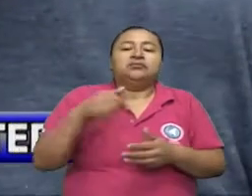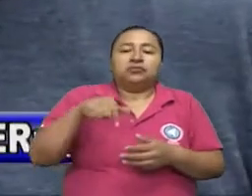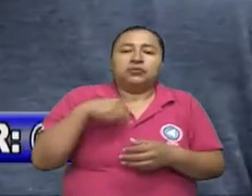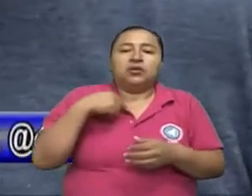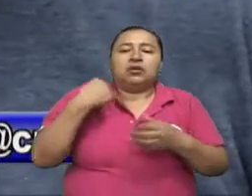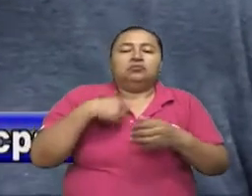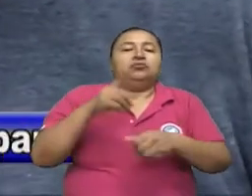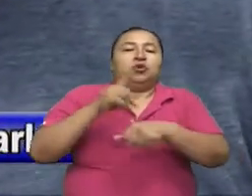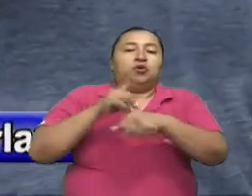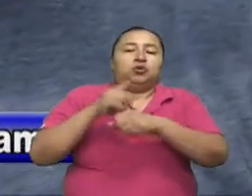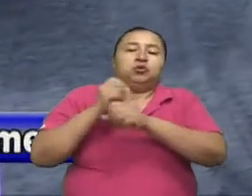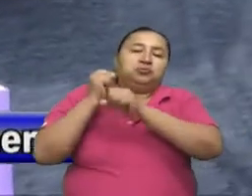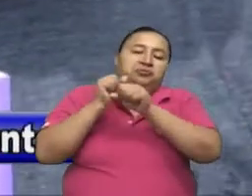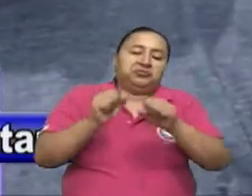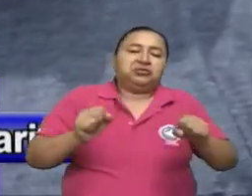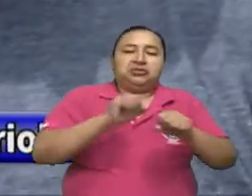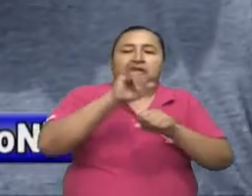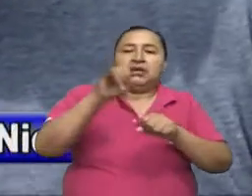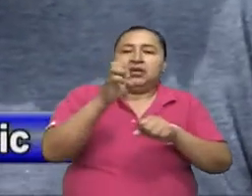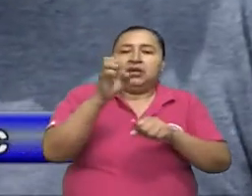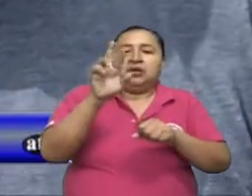Al doctor San Jerónimo.